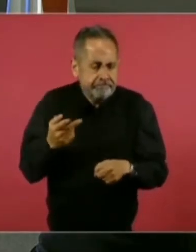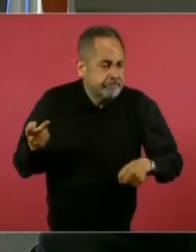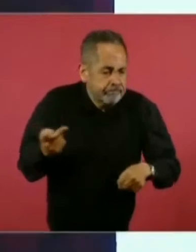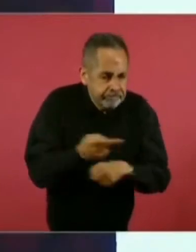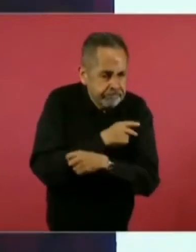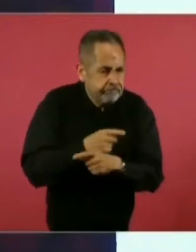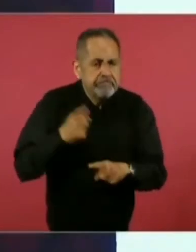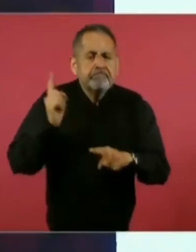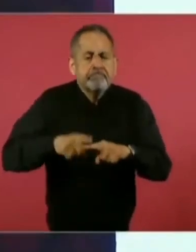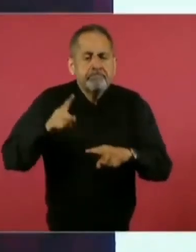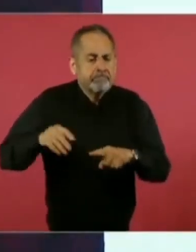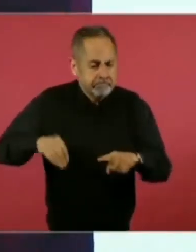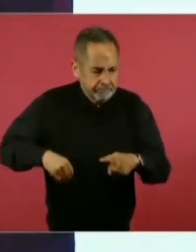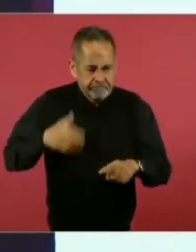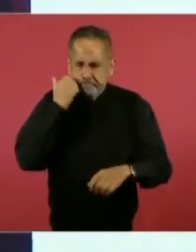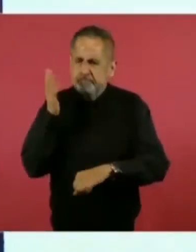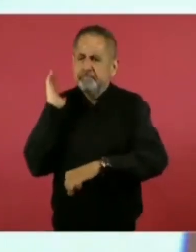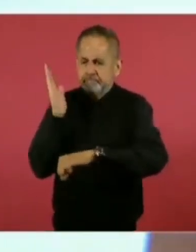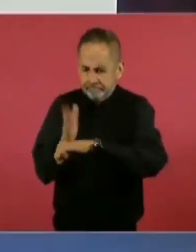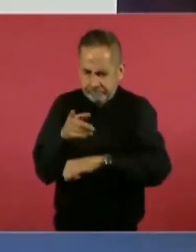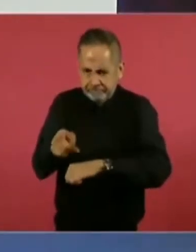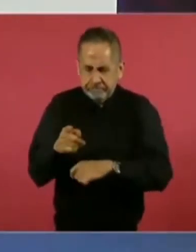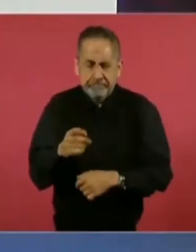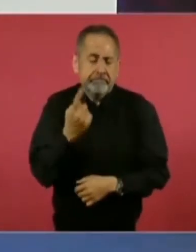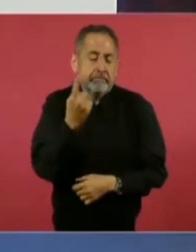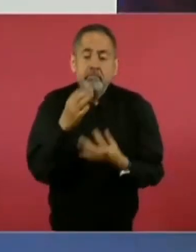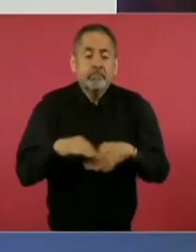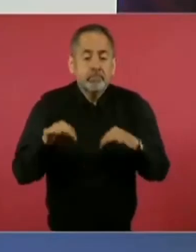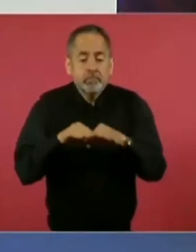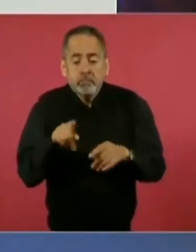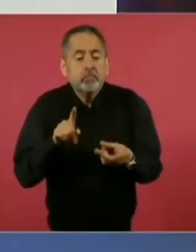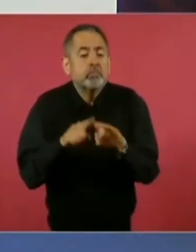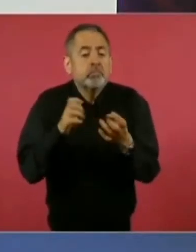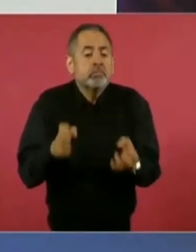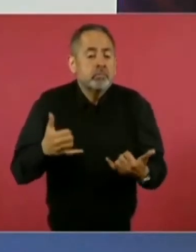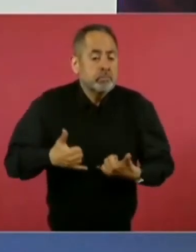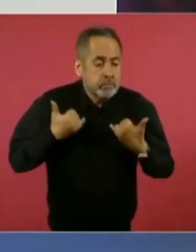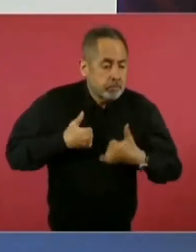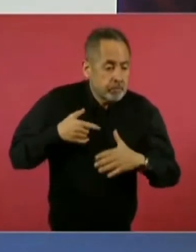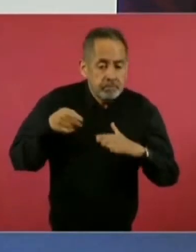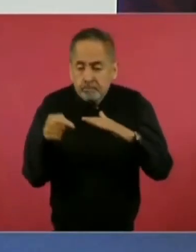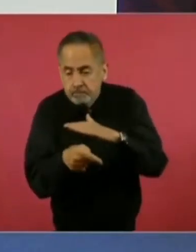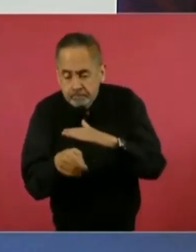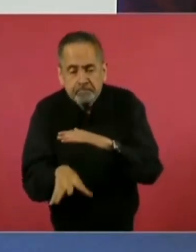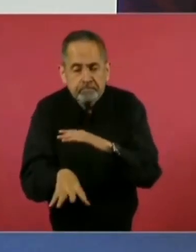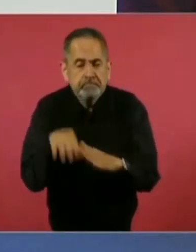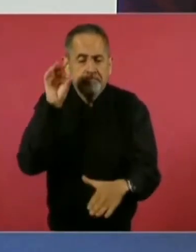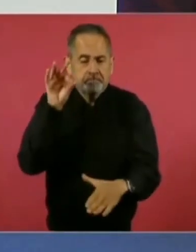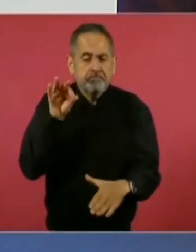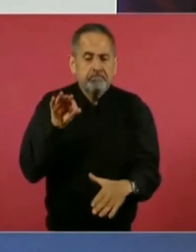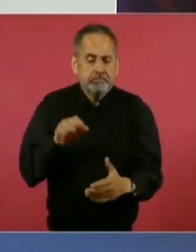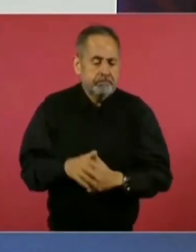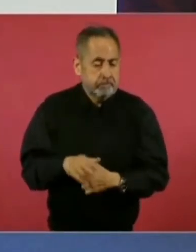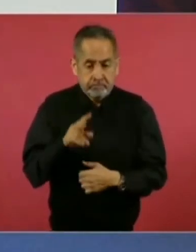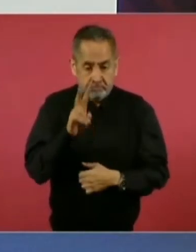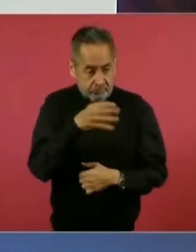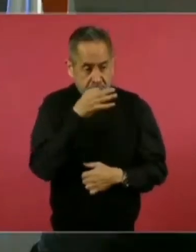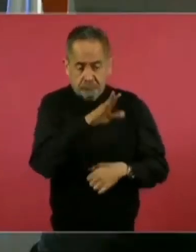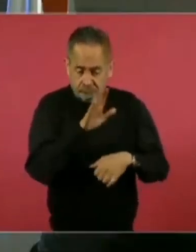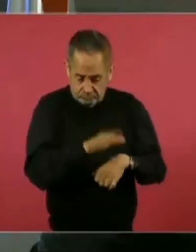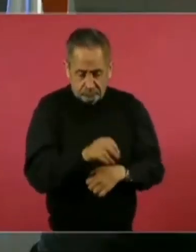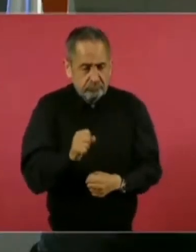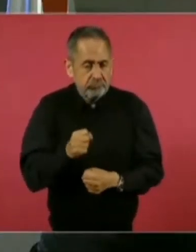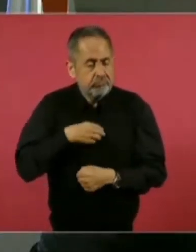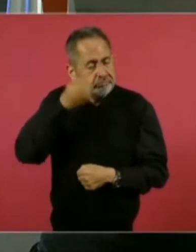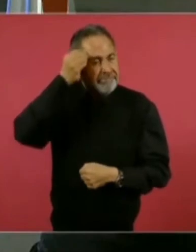los responsables y sobre todo encontrar a los jóvenes. Les aseguro que nunca dejamos en